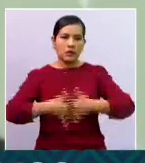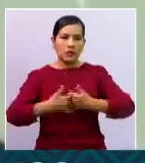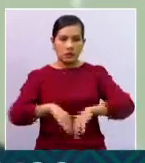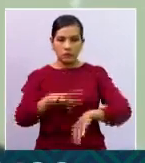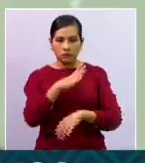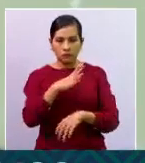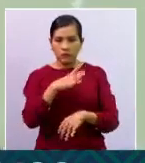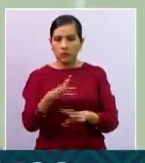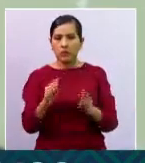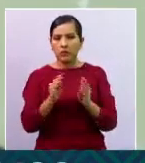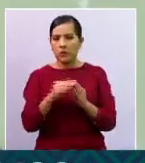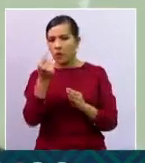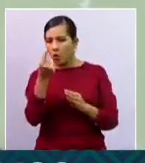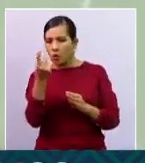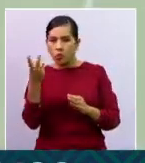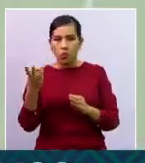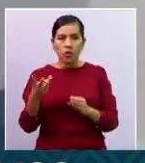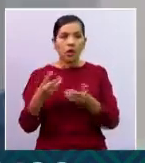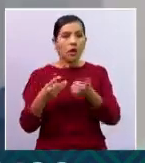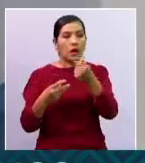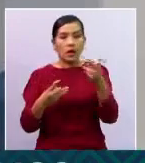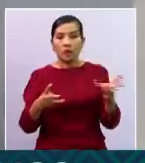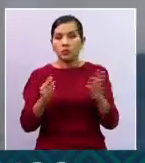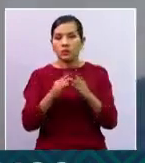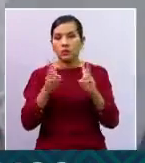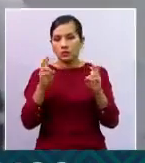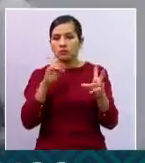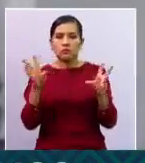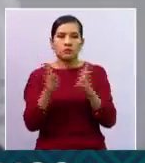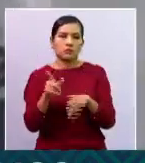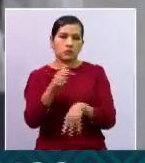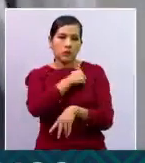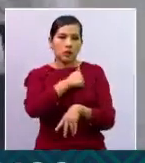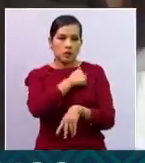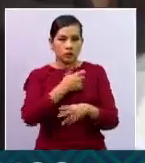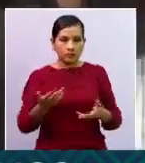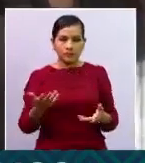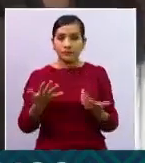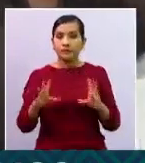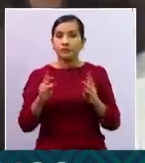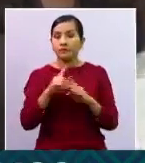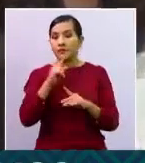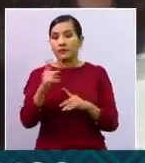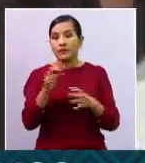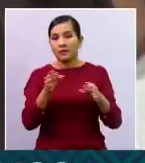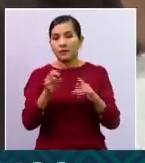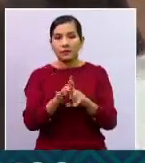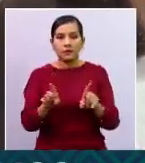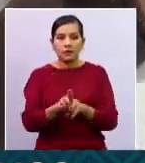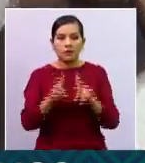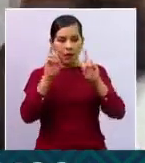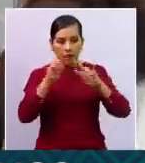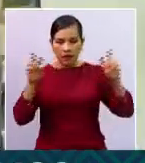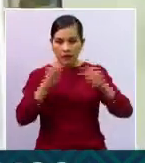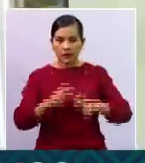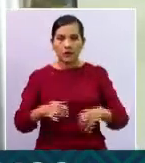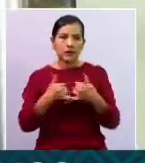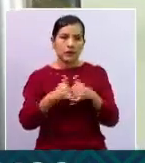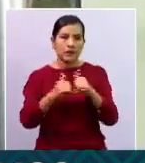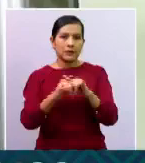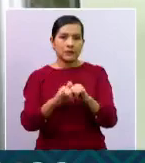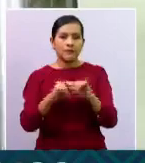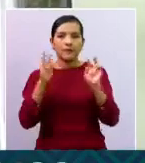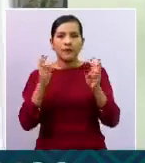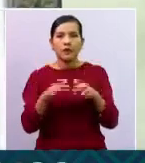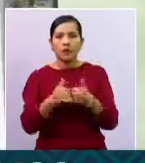o algunos reñidos en su conducta. La autoridad también señaló que se continúa realizando un diagnóstico para determinar si